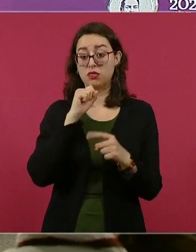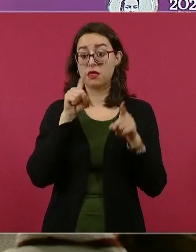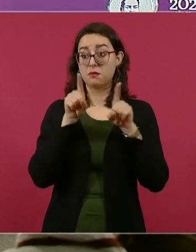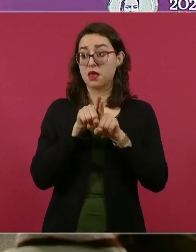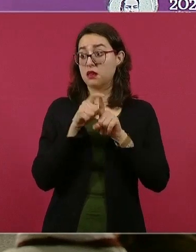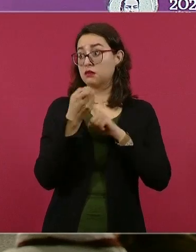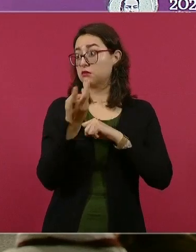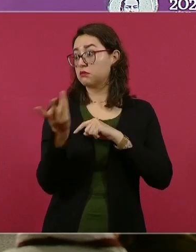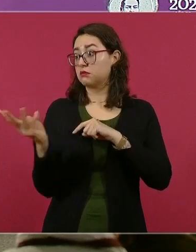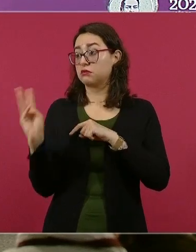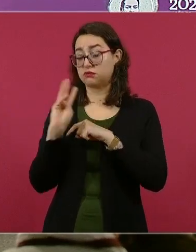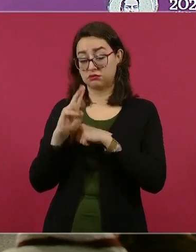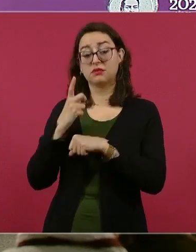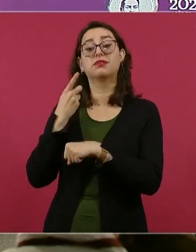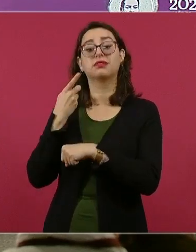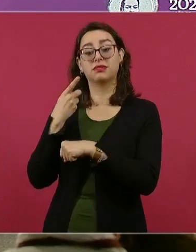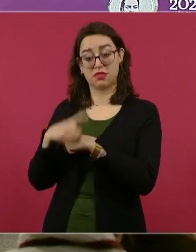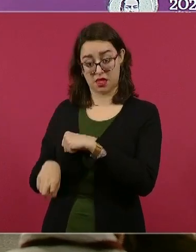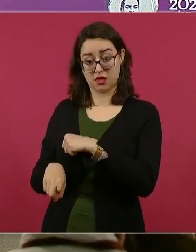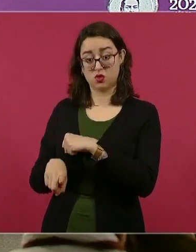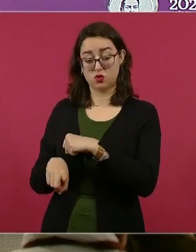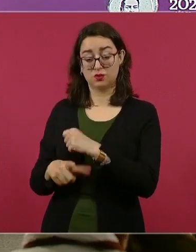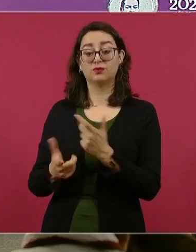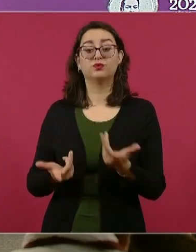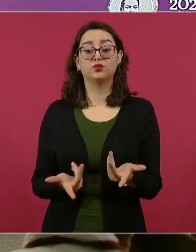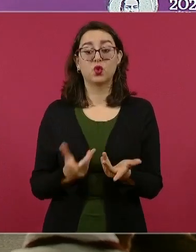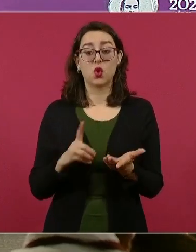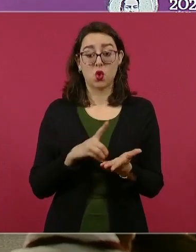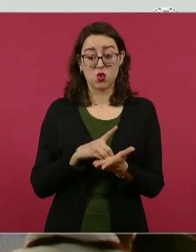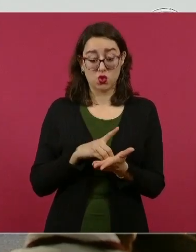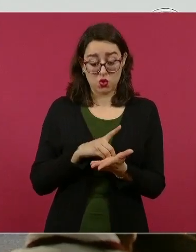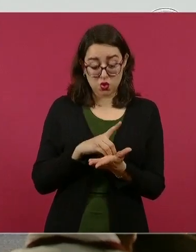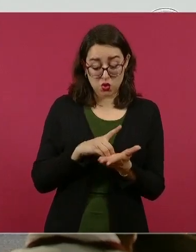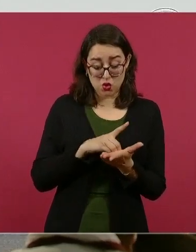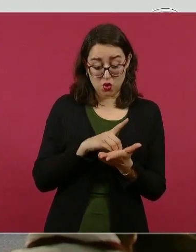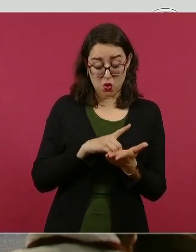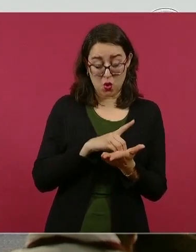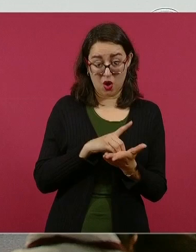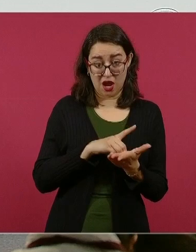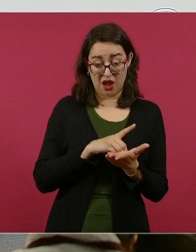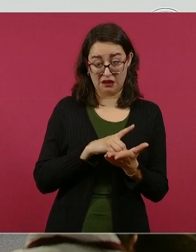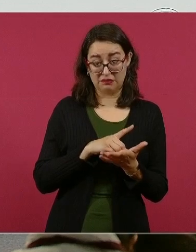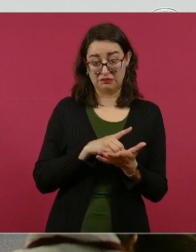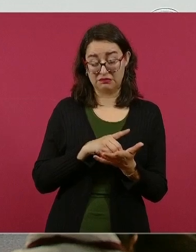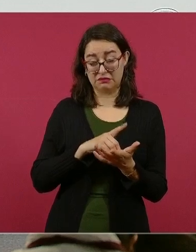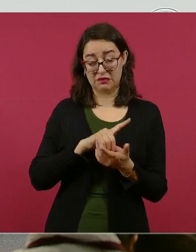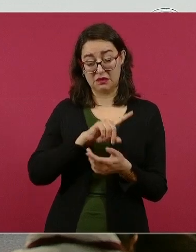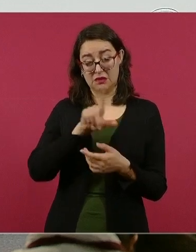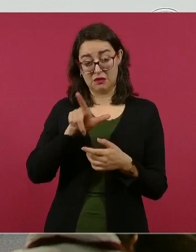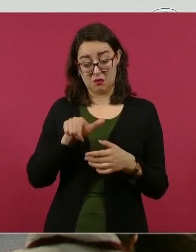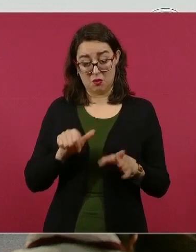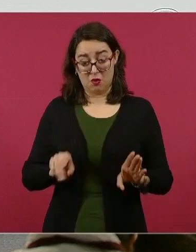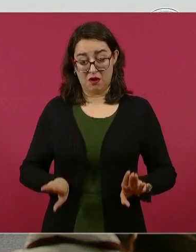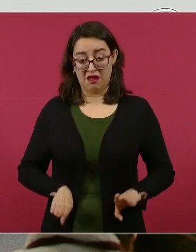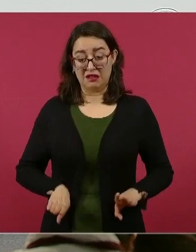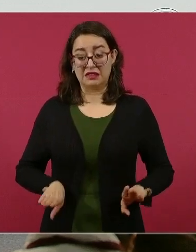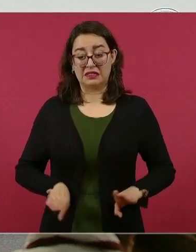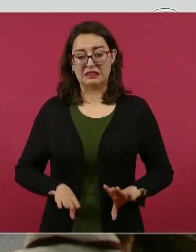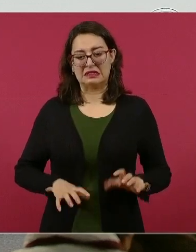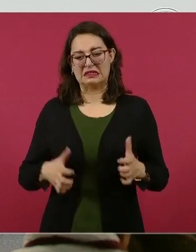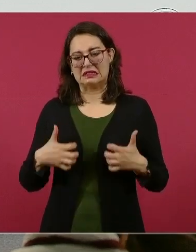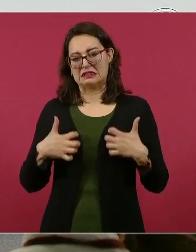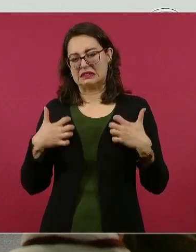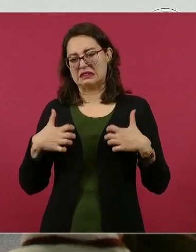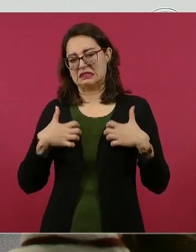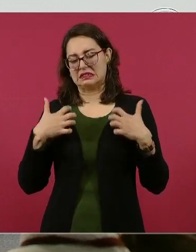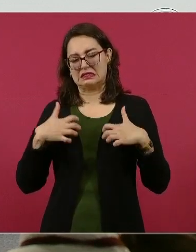las adicciones están íntimamente relacionadas con la violencia, con las violencias. Existen fenómenos